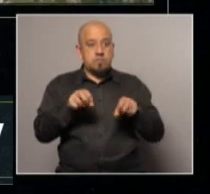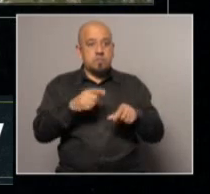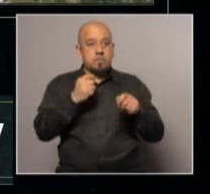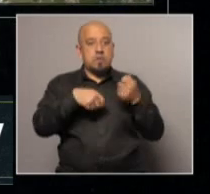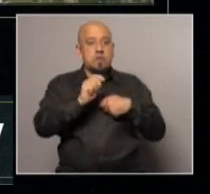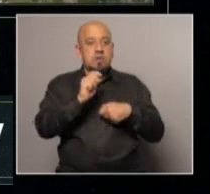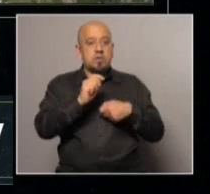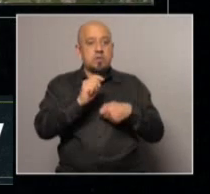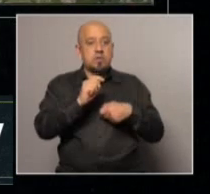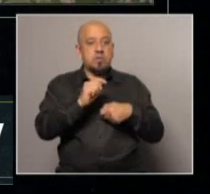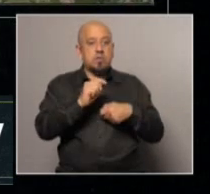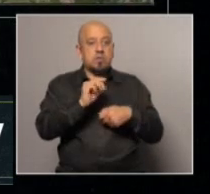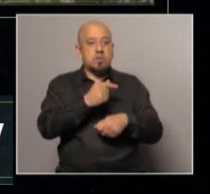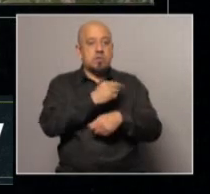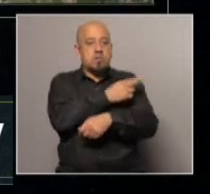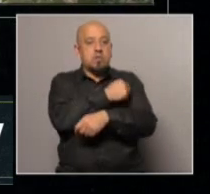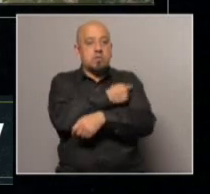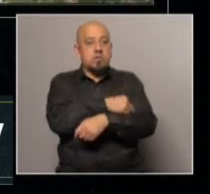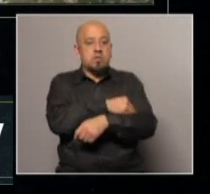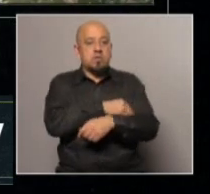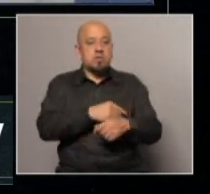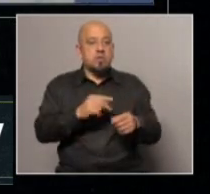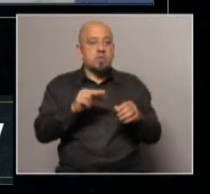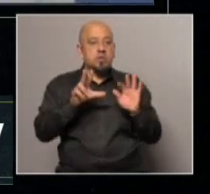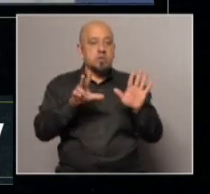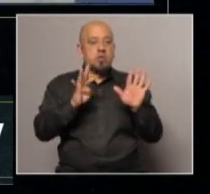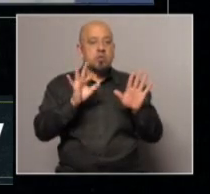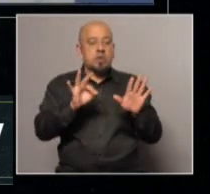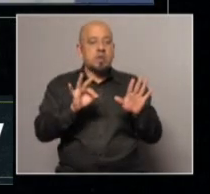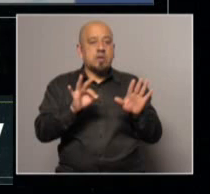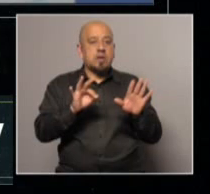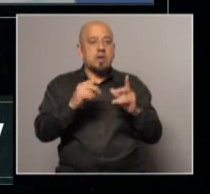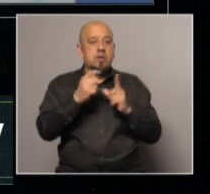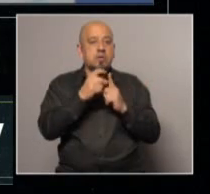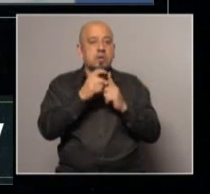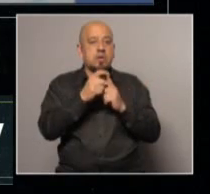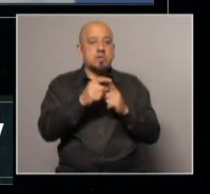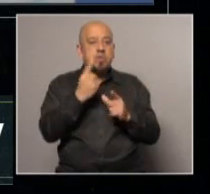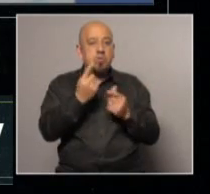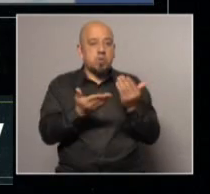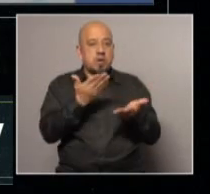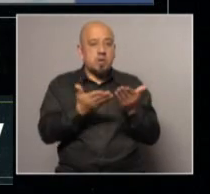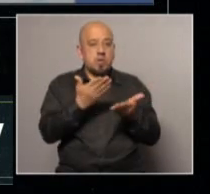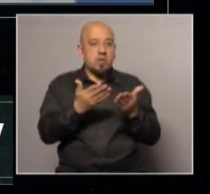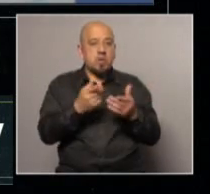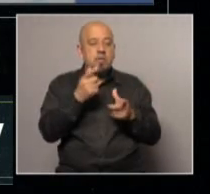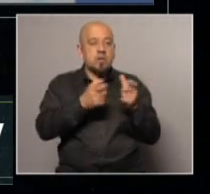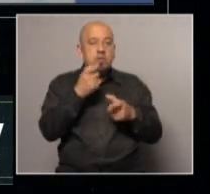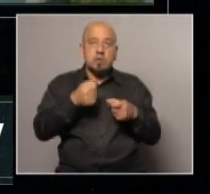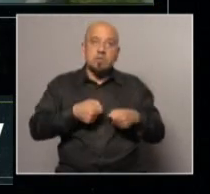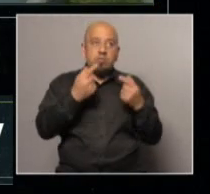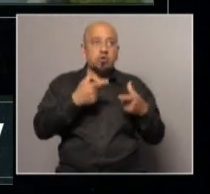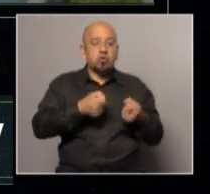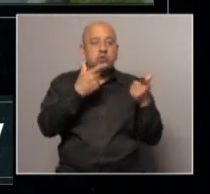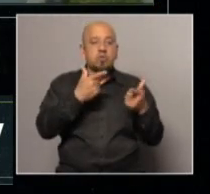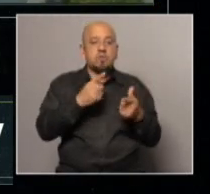las farmacias? En este momento, $890 el kilo de marihuana. Es un buen dinero. La gente que exportó cannabis a Suiza, que